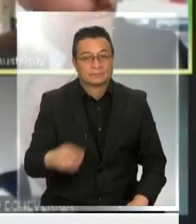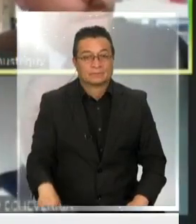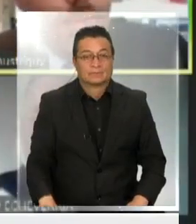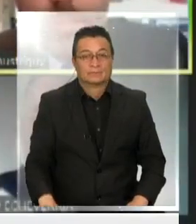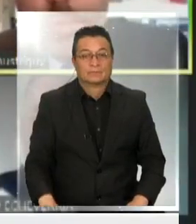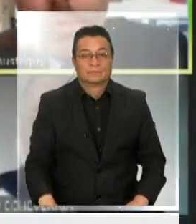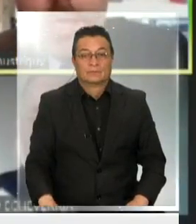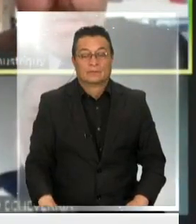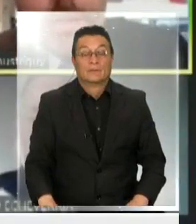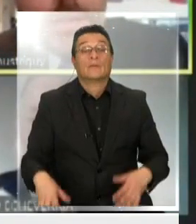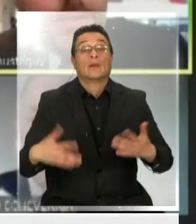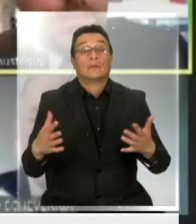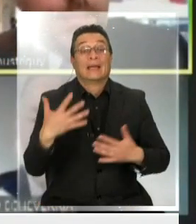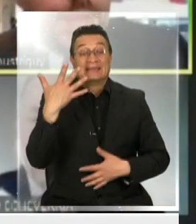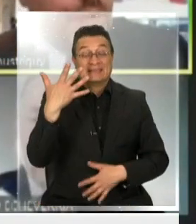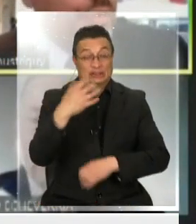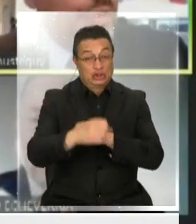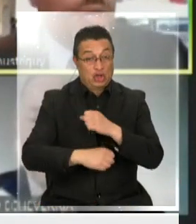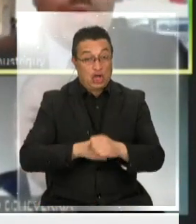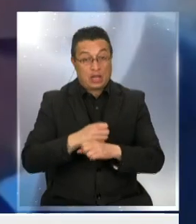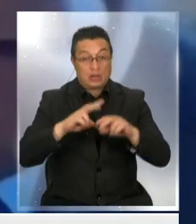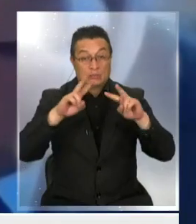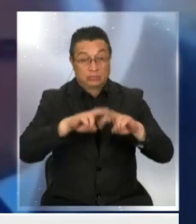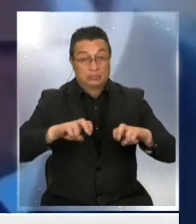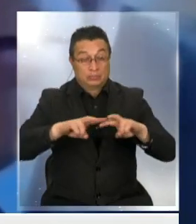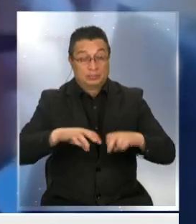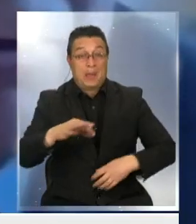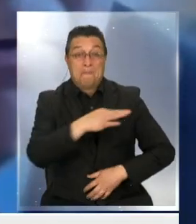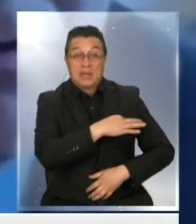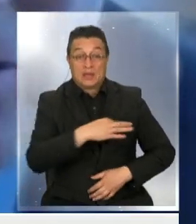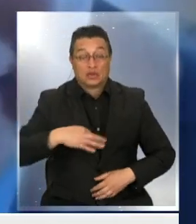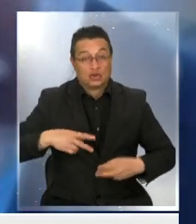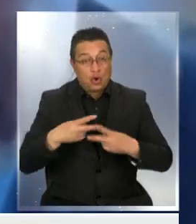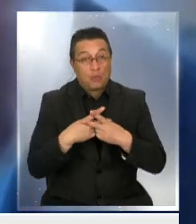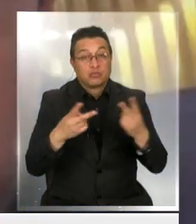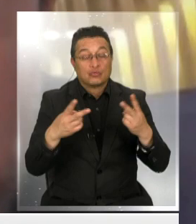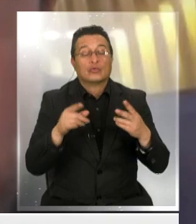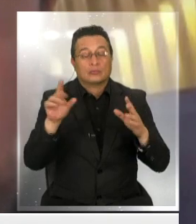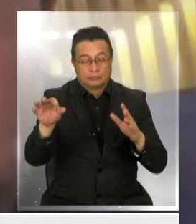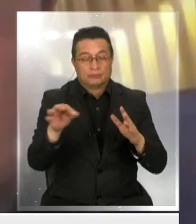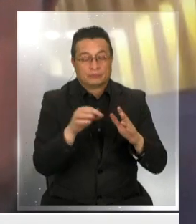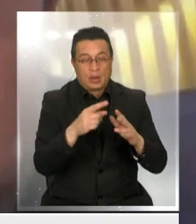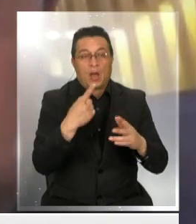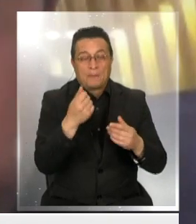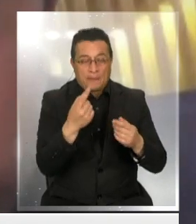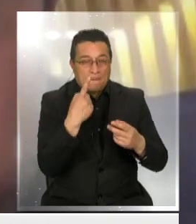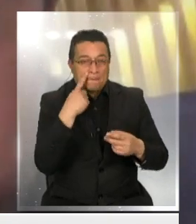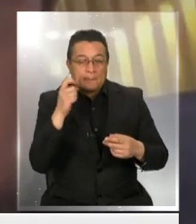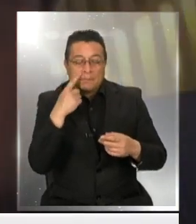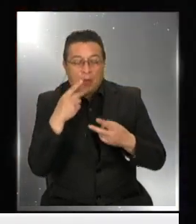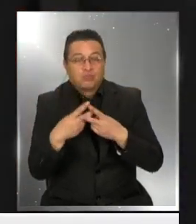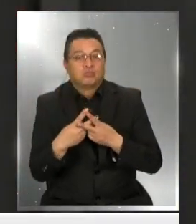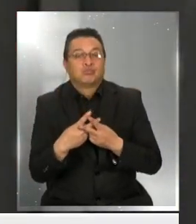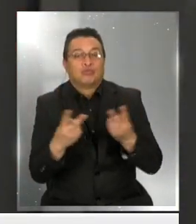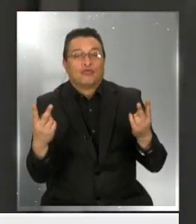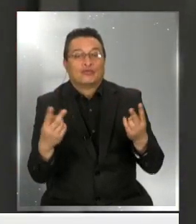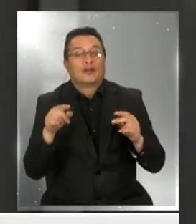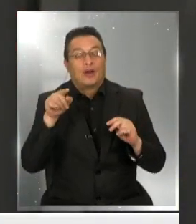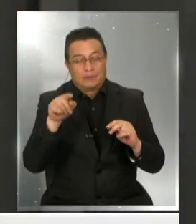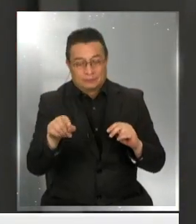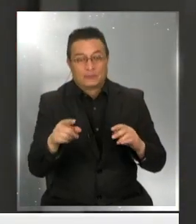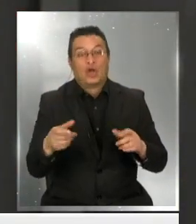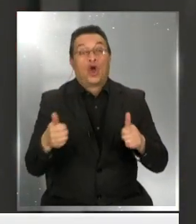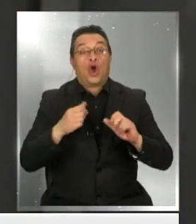Señoría. Después de 5 años de indagatoria, el Ministerio Público inició la formalización por malversación de caudales públicos en contra